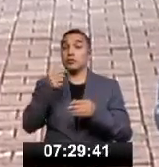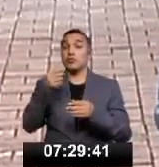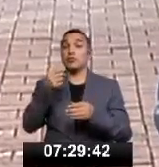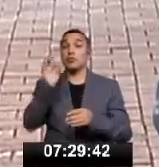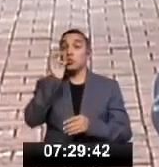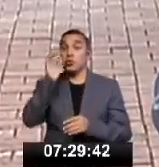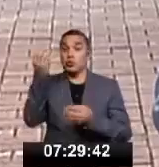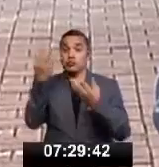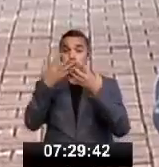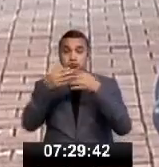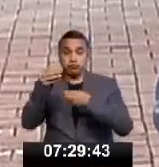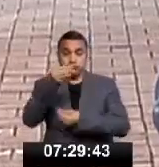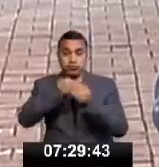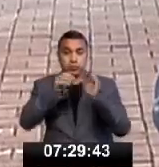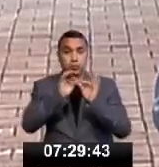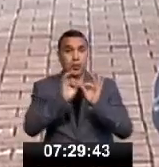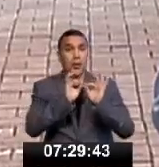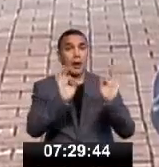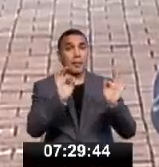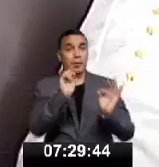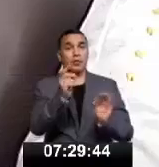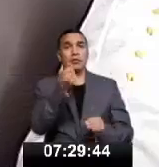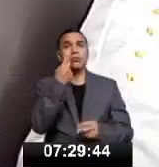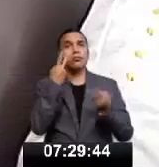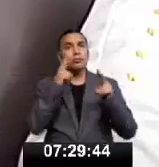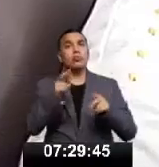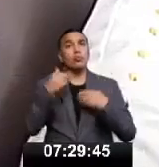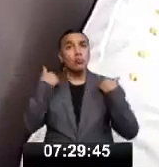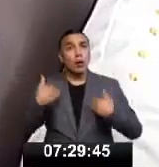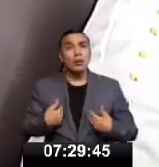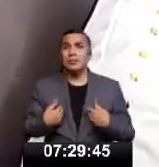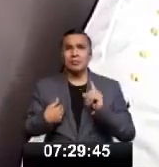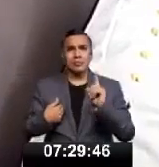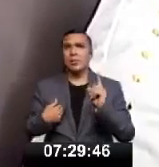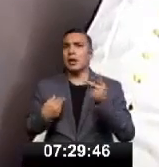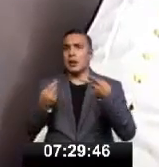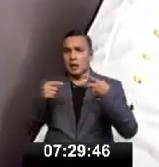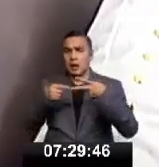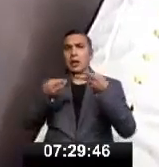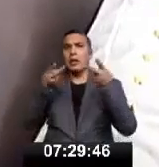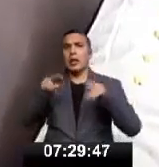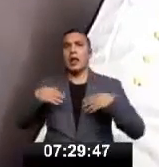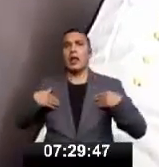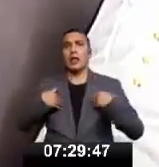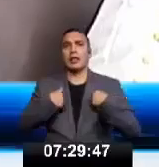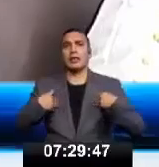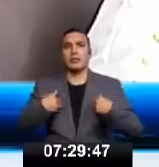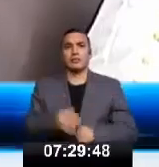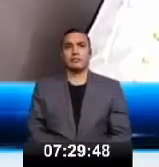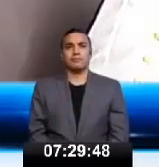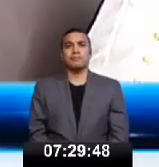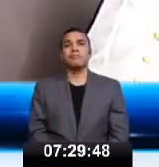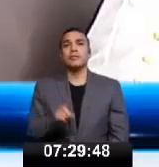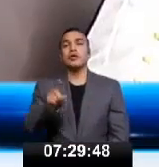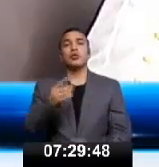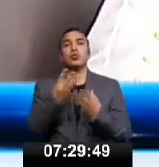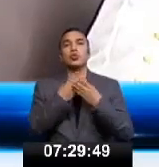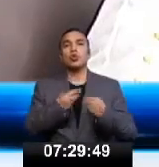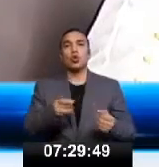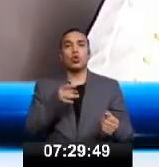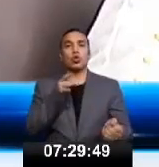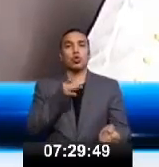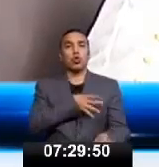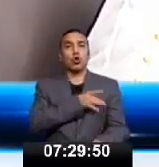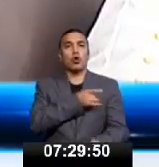efectivo para seres humanos, también se aplica en animales. Patologías no solamente en la parte de dolor, sino en las partes del aumento